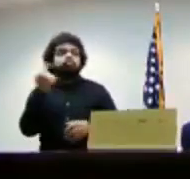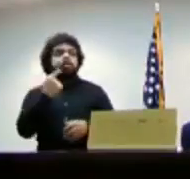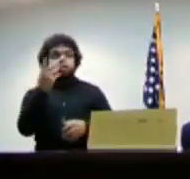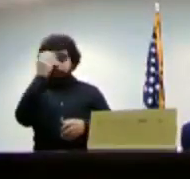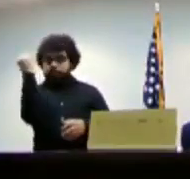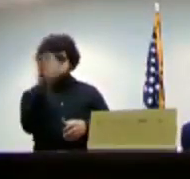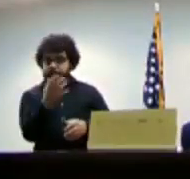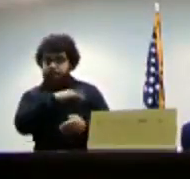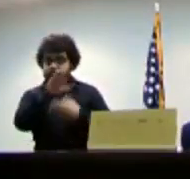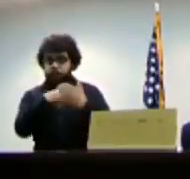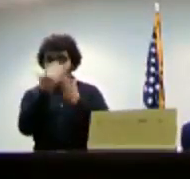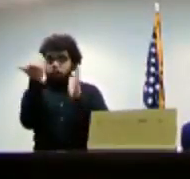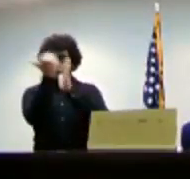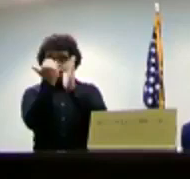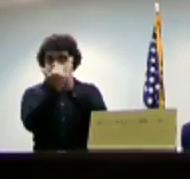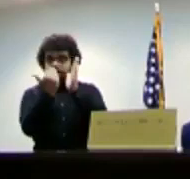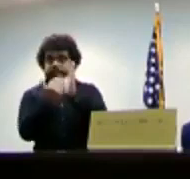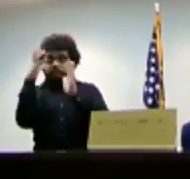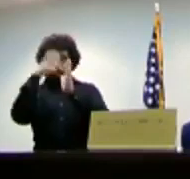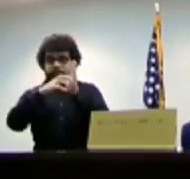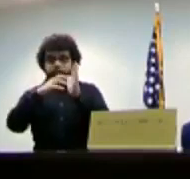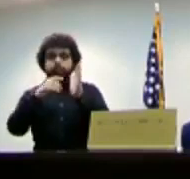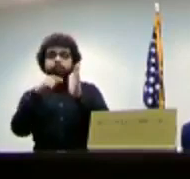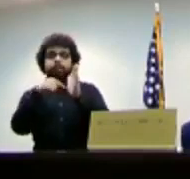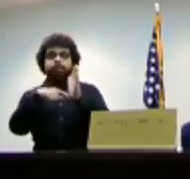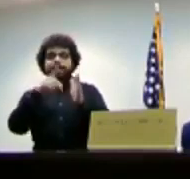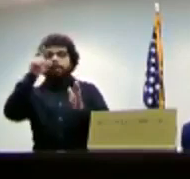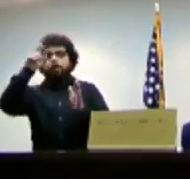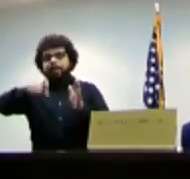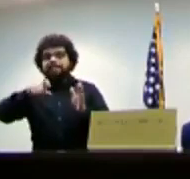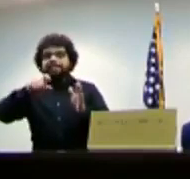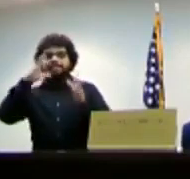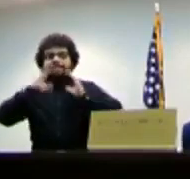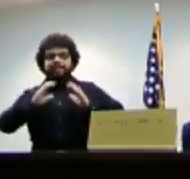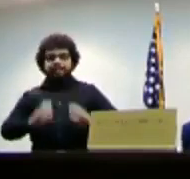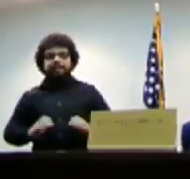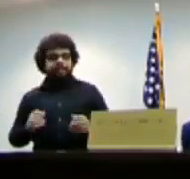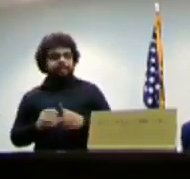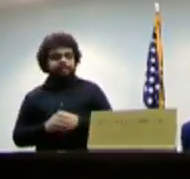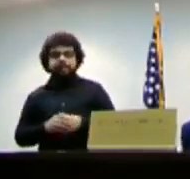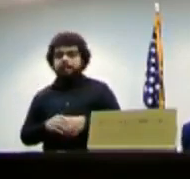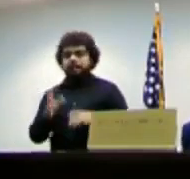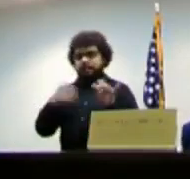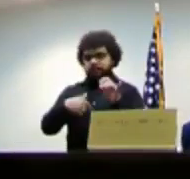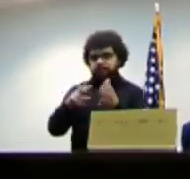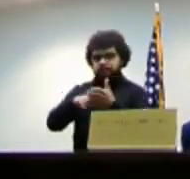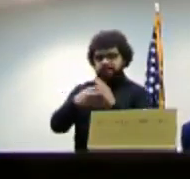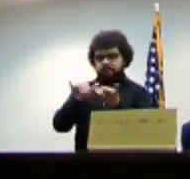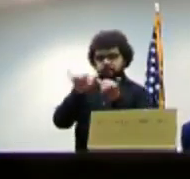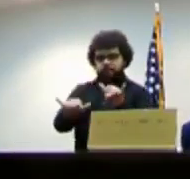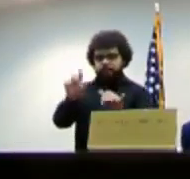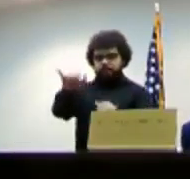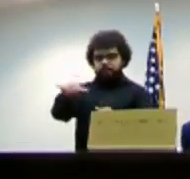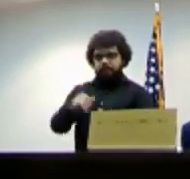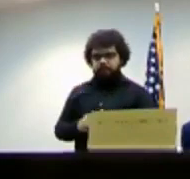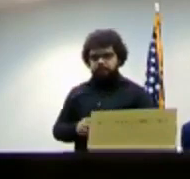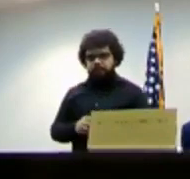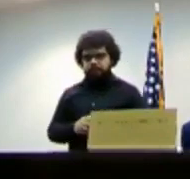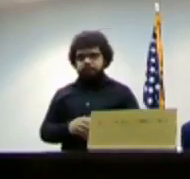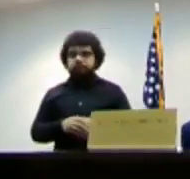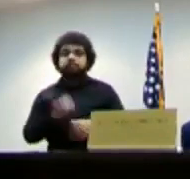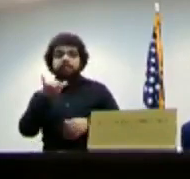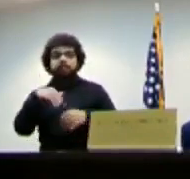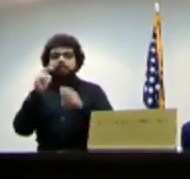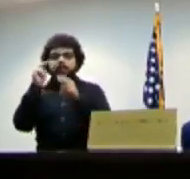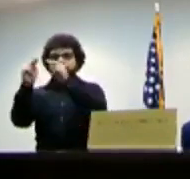todo lo que está en la factura es lo que el cliente necesita para poder saber. Perfecto. Todo lo que tiene que tener. Debe permanecer. Y está así, pues, regulado por el negocio de